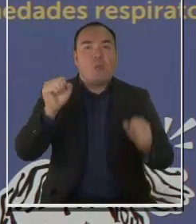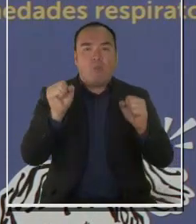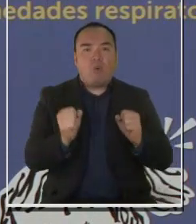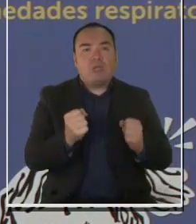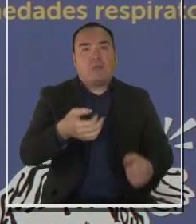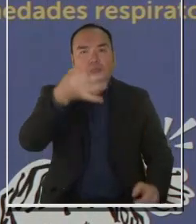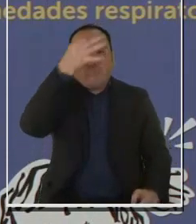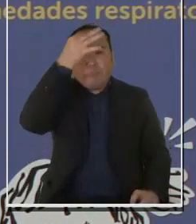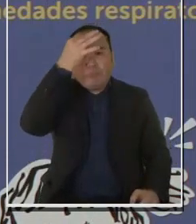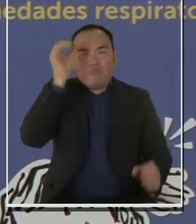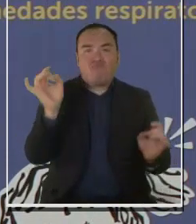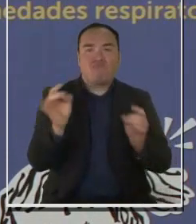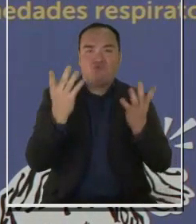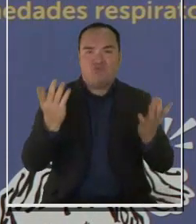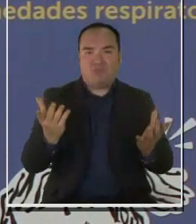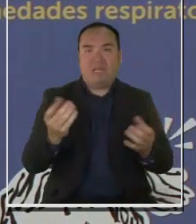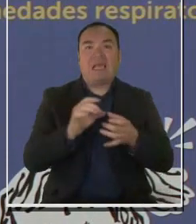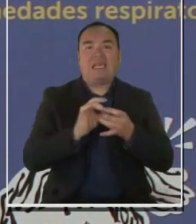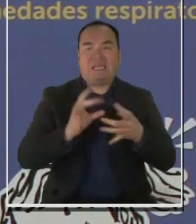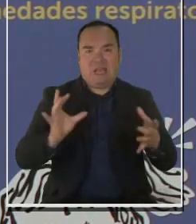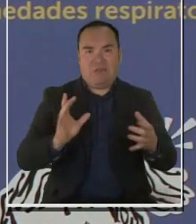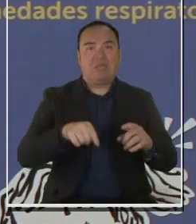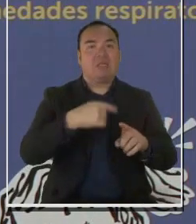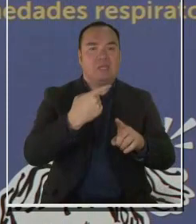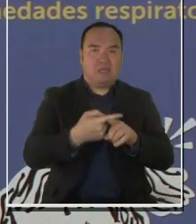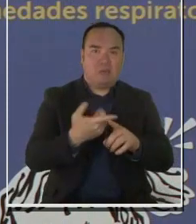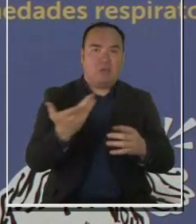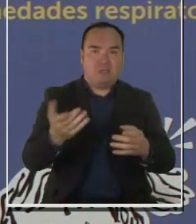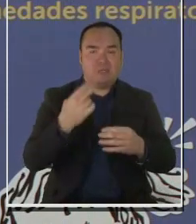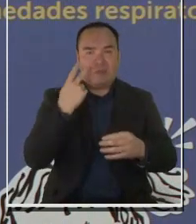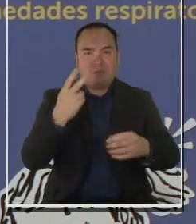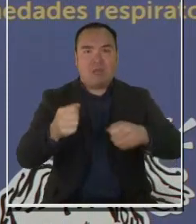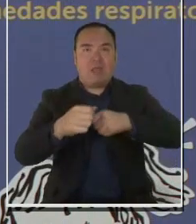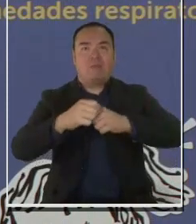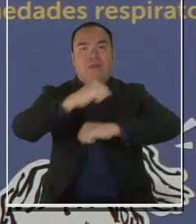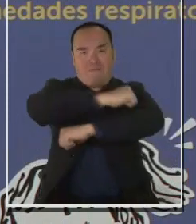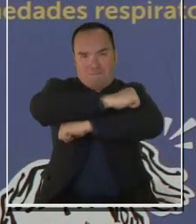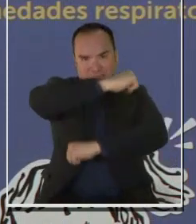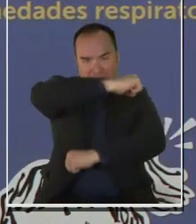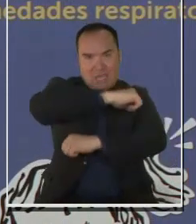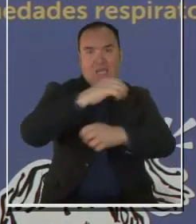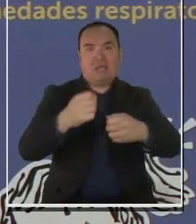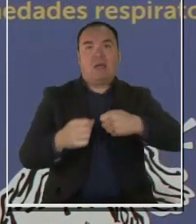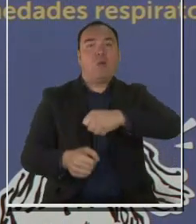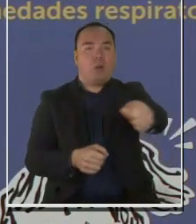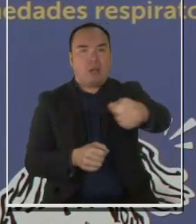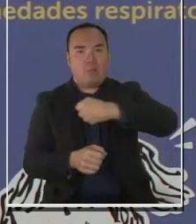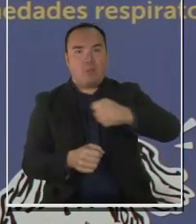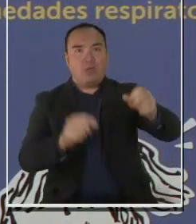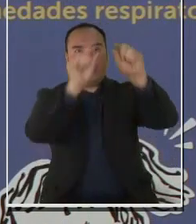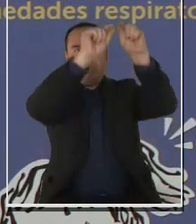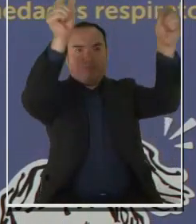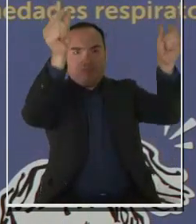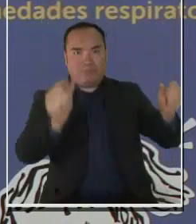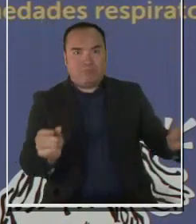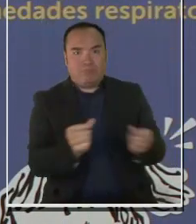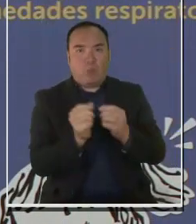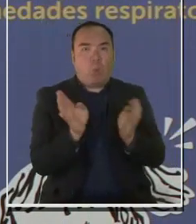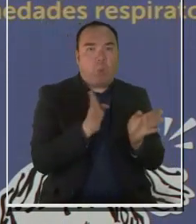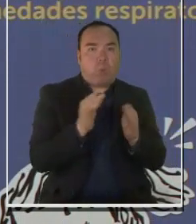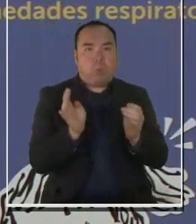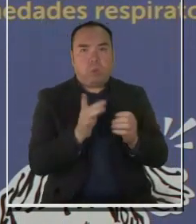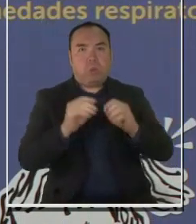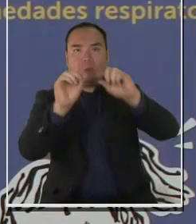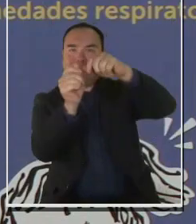graves. Y por supuesto, cubrir las filtraciones en puertas y ventanas para mantener las temperaturas adecuadas dentro del hogar nos va a ayudar